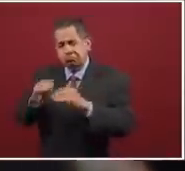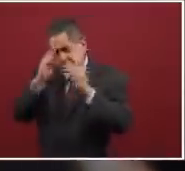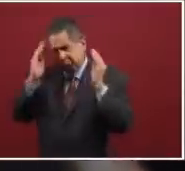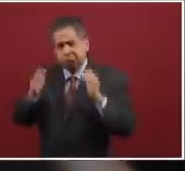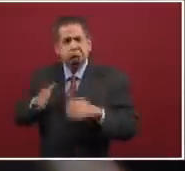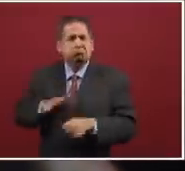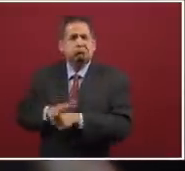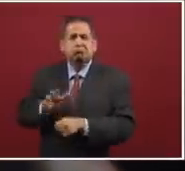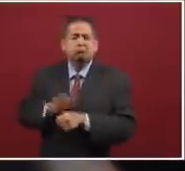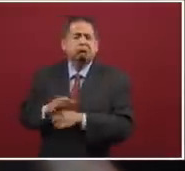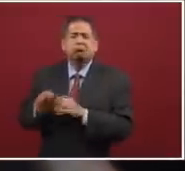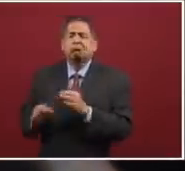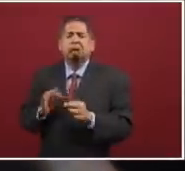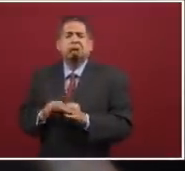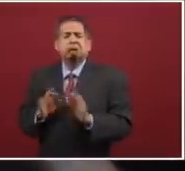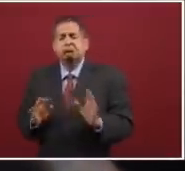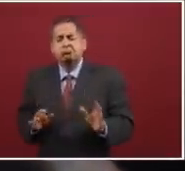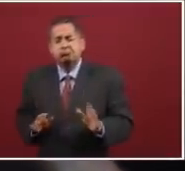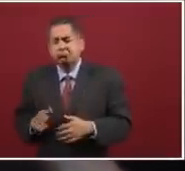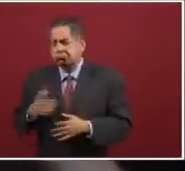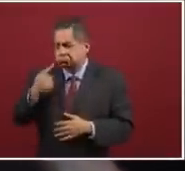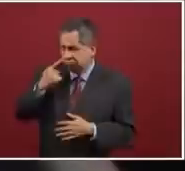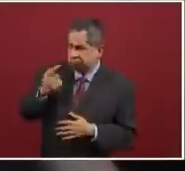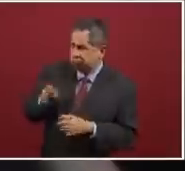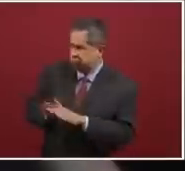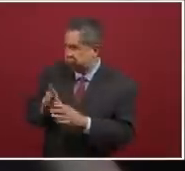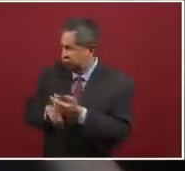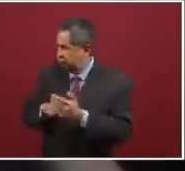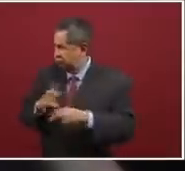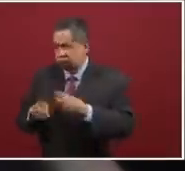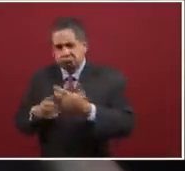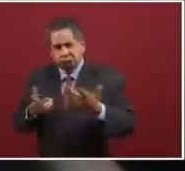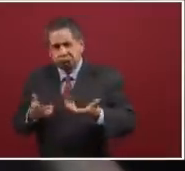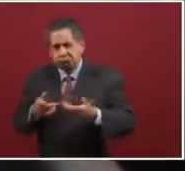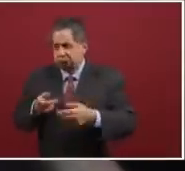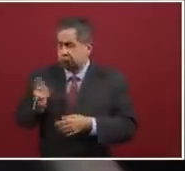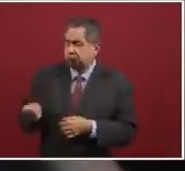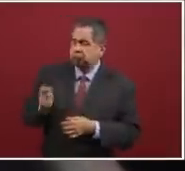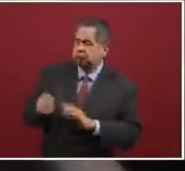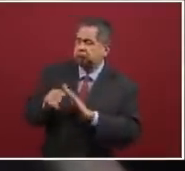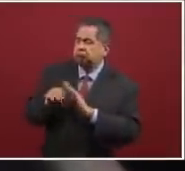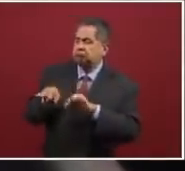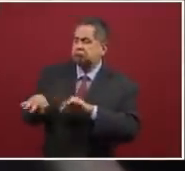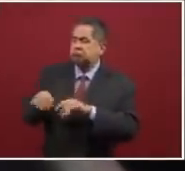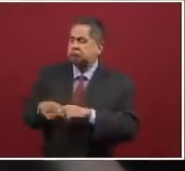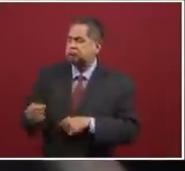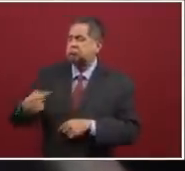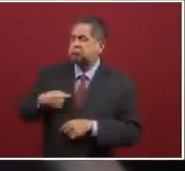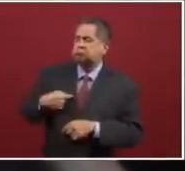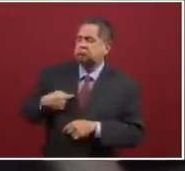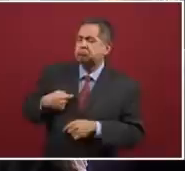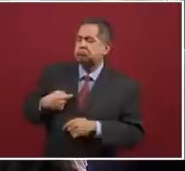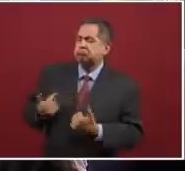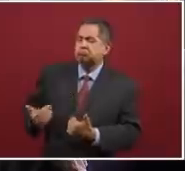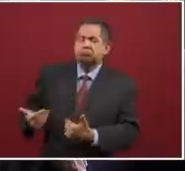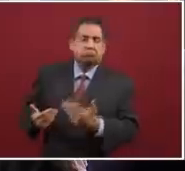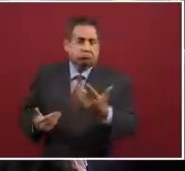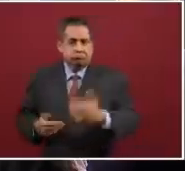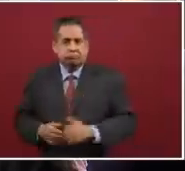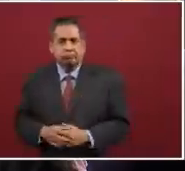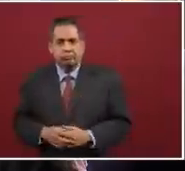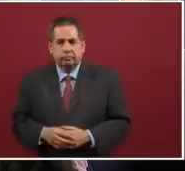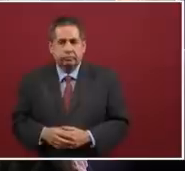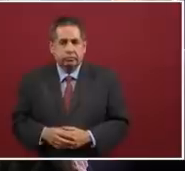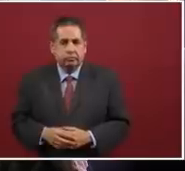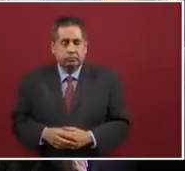bolsa, están viendo cómo realmente trabajamos para ellos. Nosotros